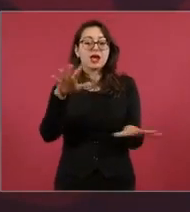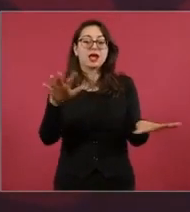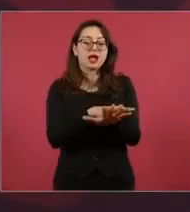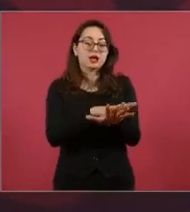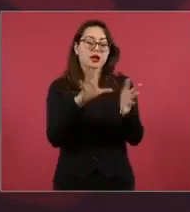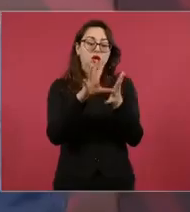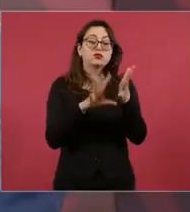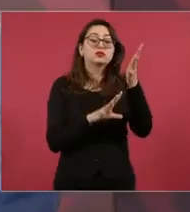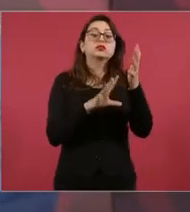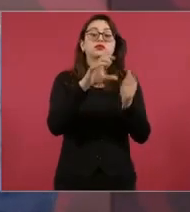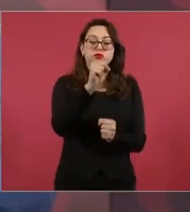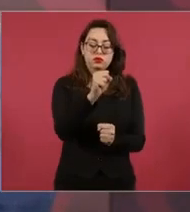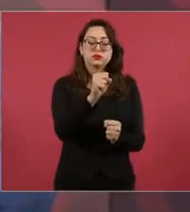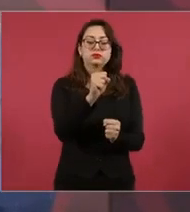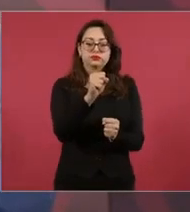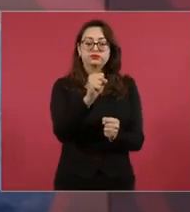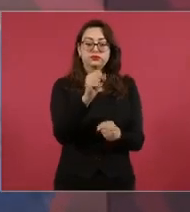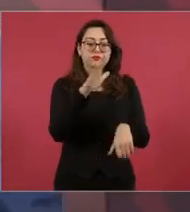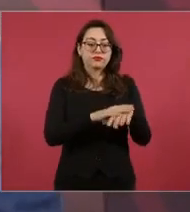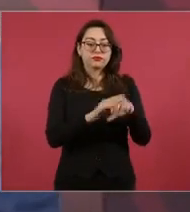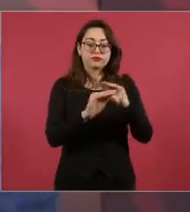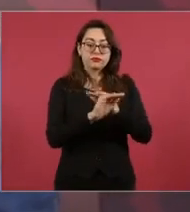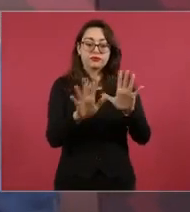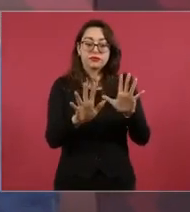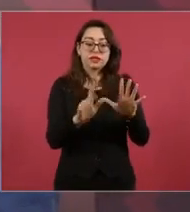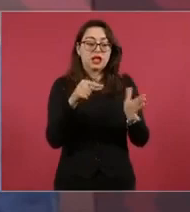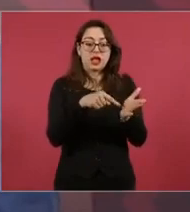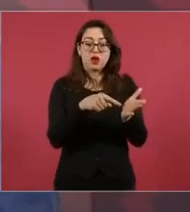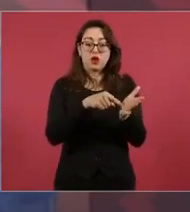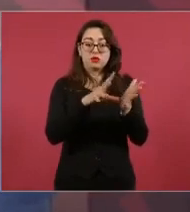para dejar la Constitución como estaba antes